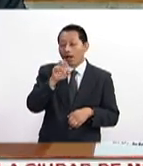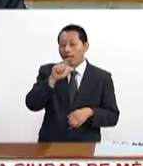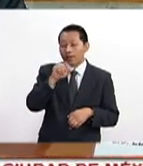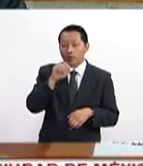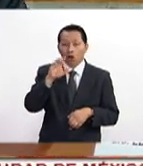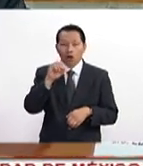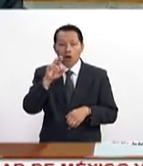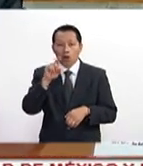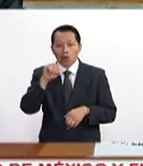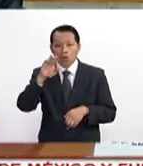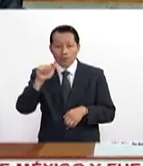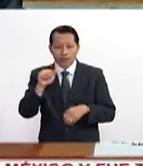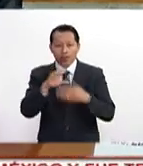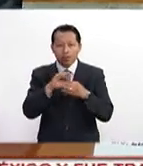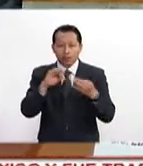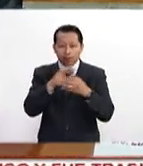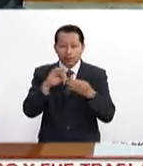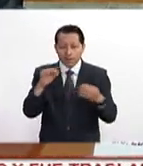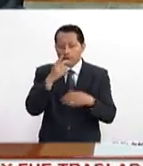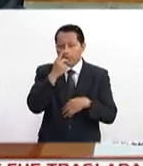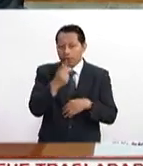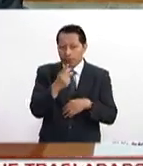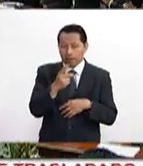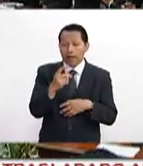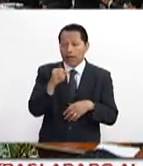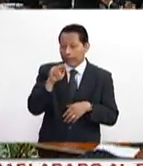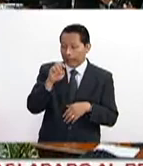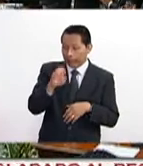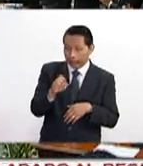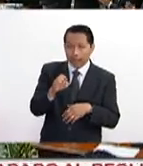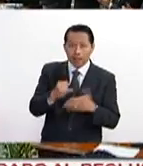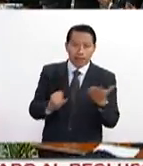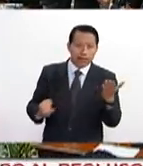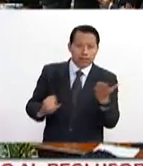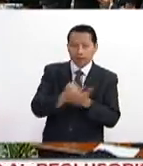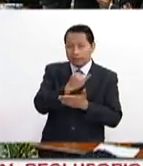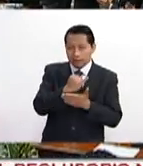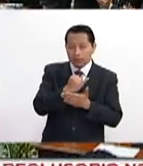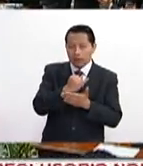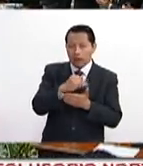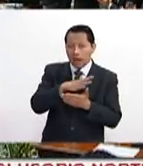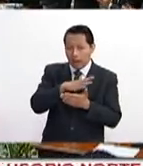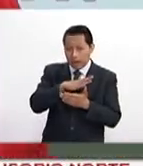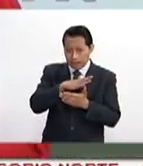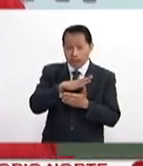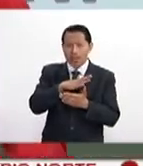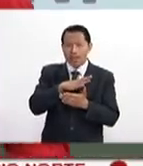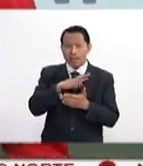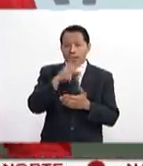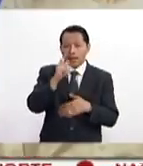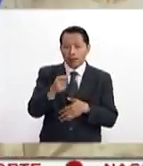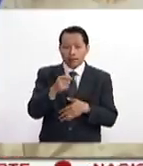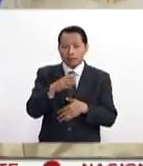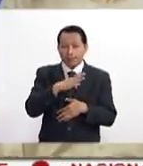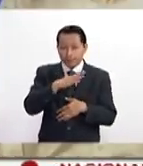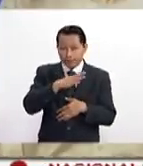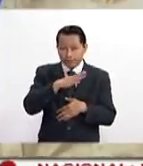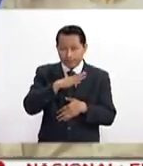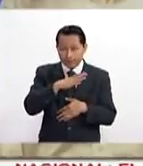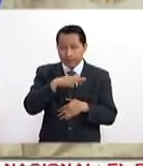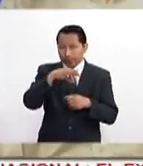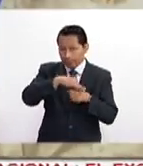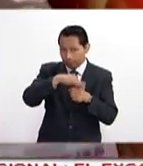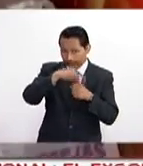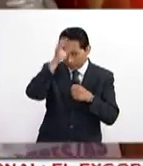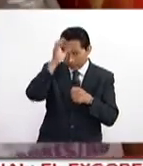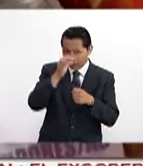Córdoba, enfatizó que no será esta instancia la que determine si existirá una anulación de las elecciones